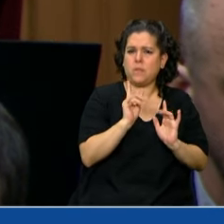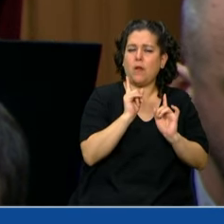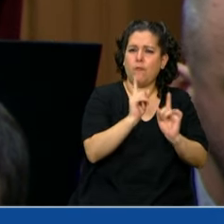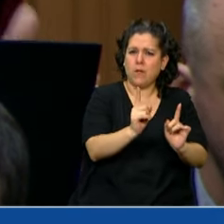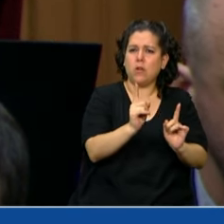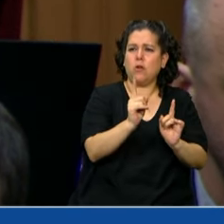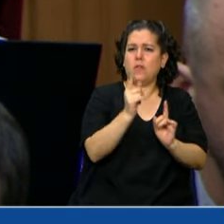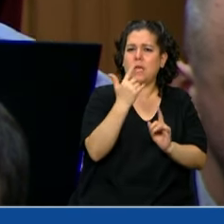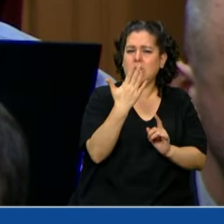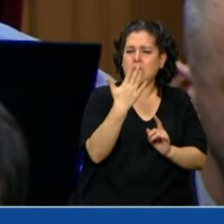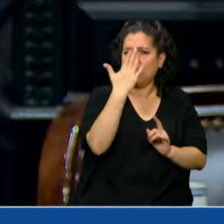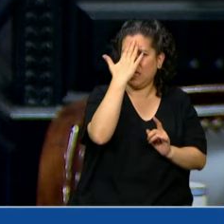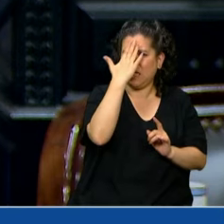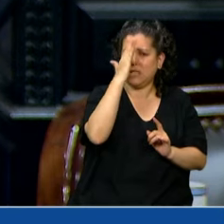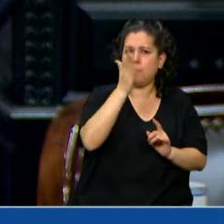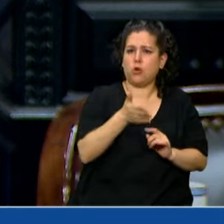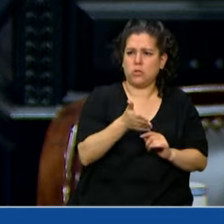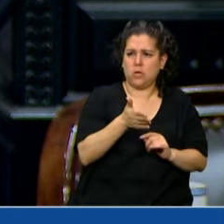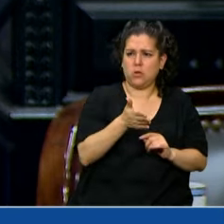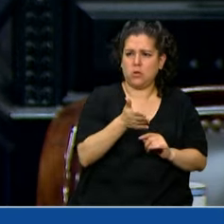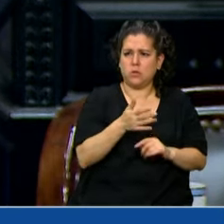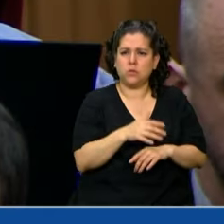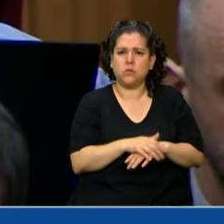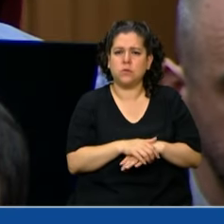15 puntos el